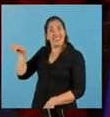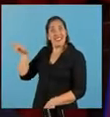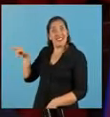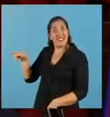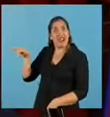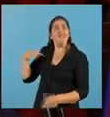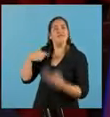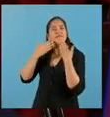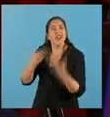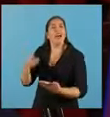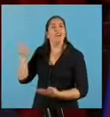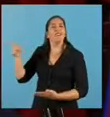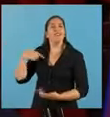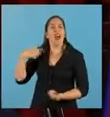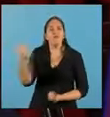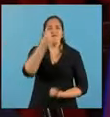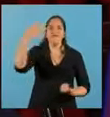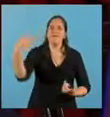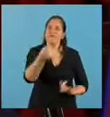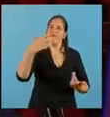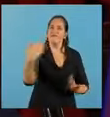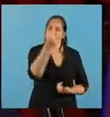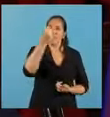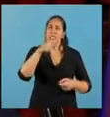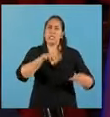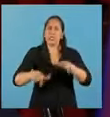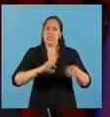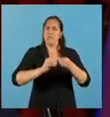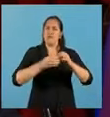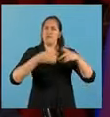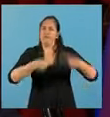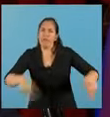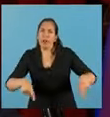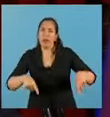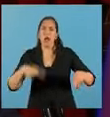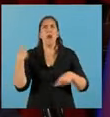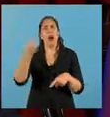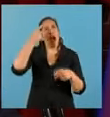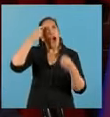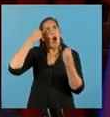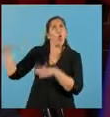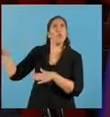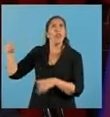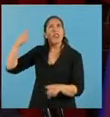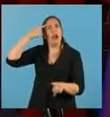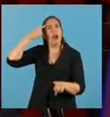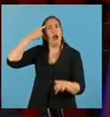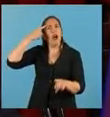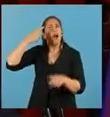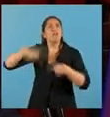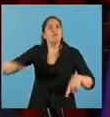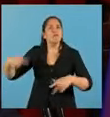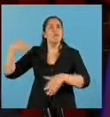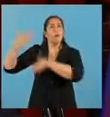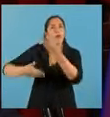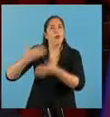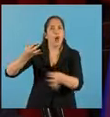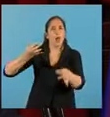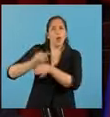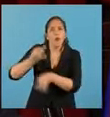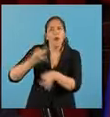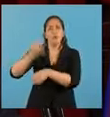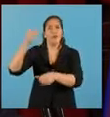grandes logros. Ninguna situación de crisis debería hacernos olvidar de los grandes avances productivos,